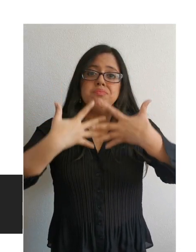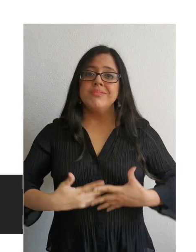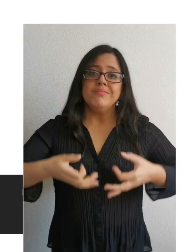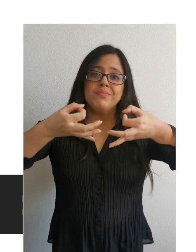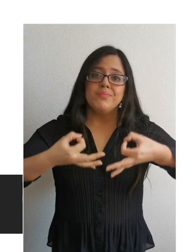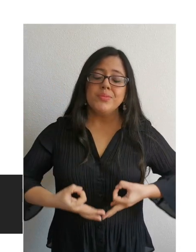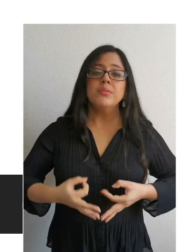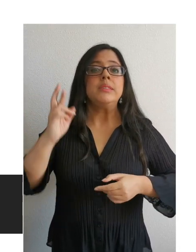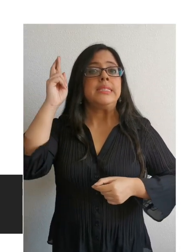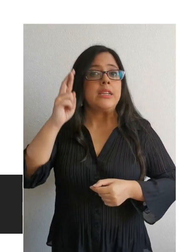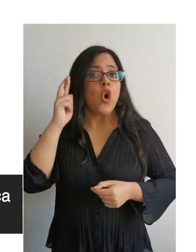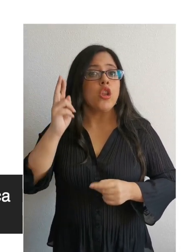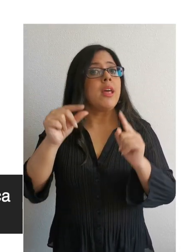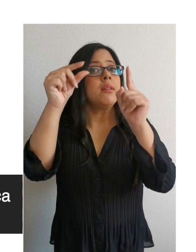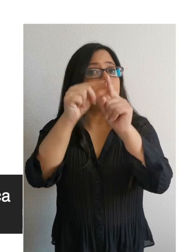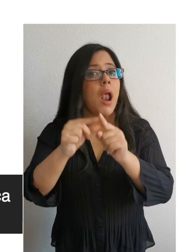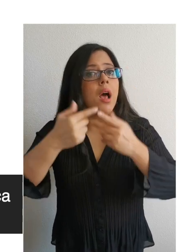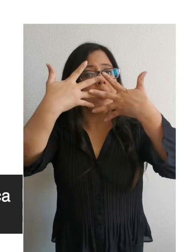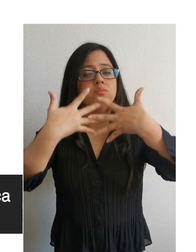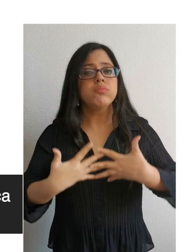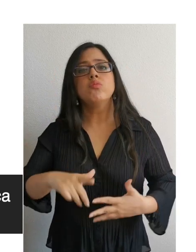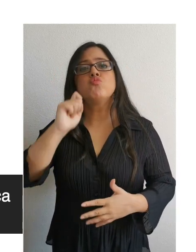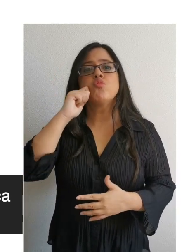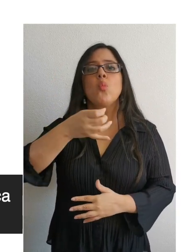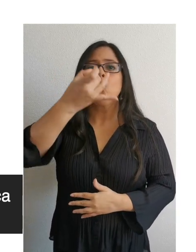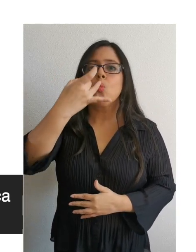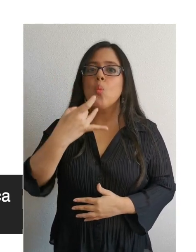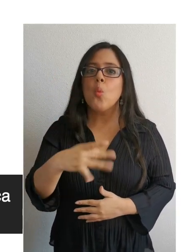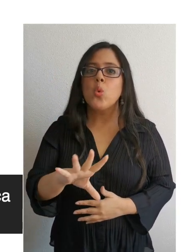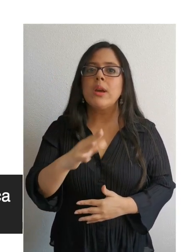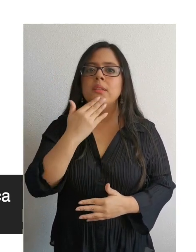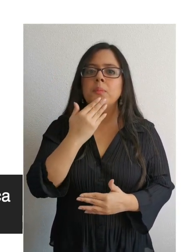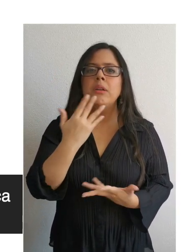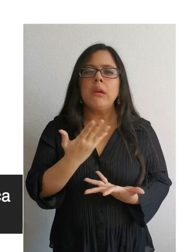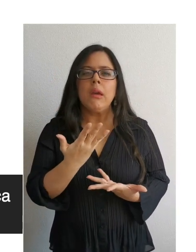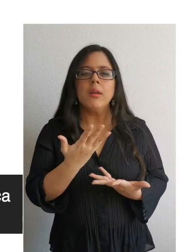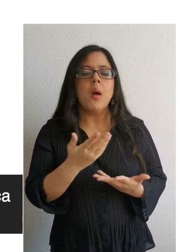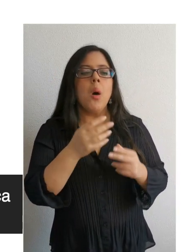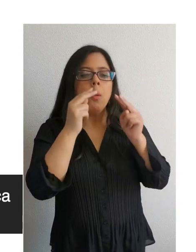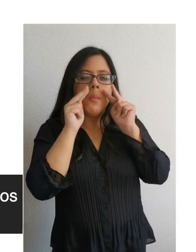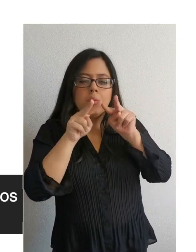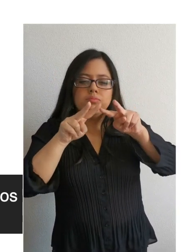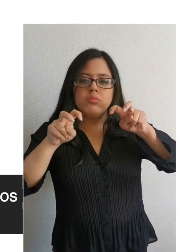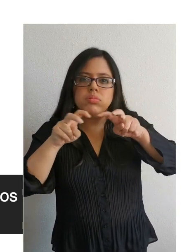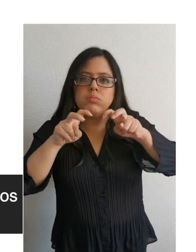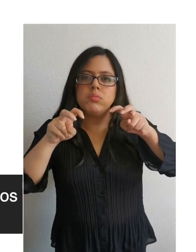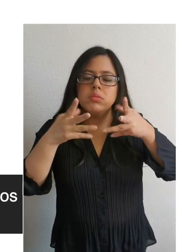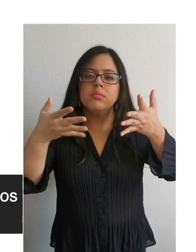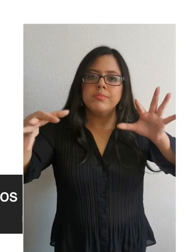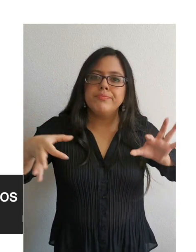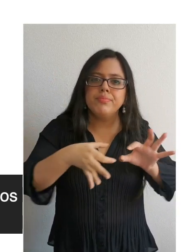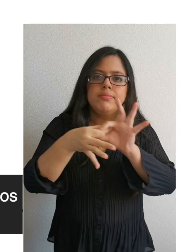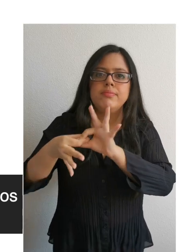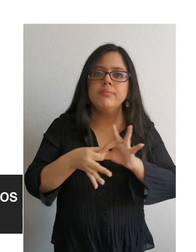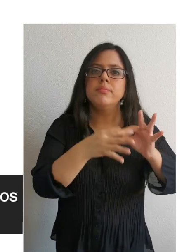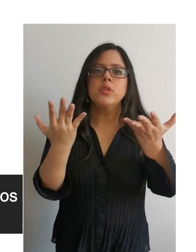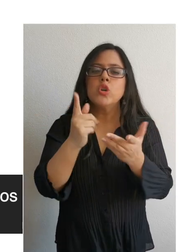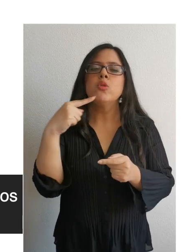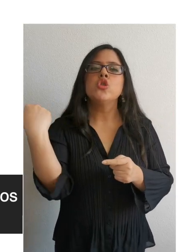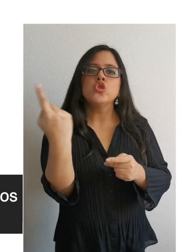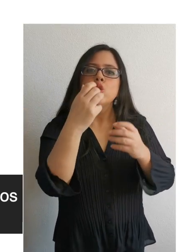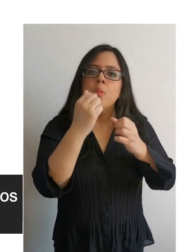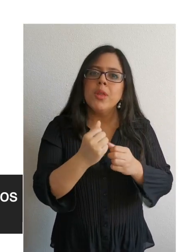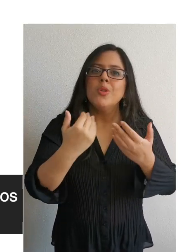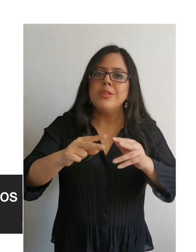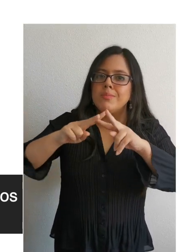anatómica. Y hay que recordar también que la nomenclatura anatómica es una posición única que trata de explicar una visión unificada acerca